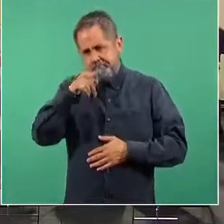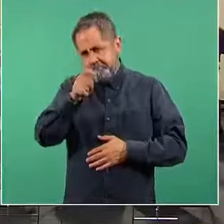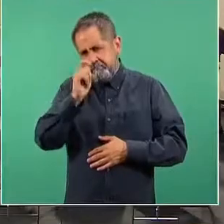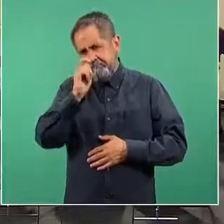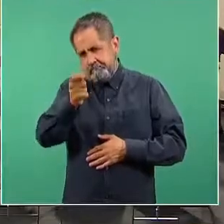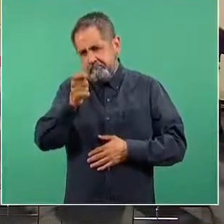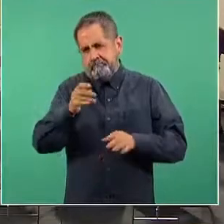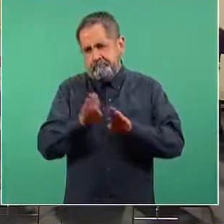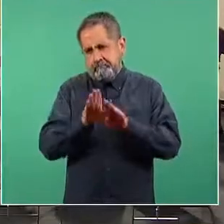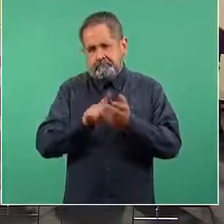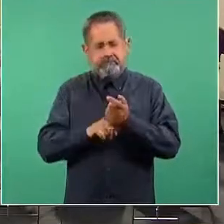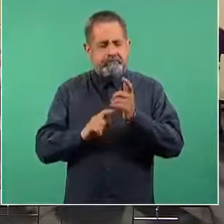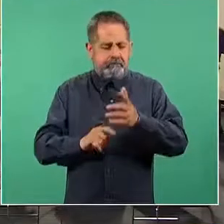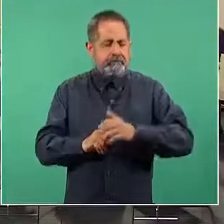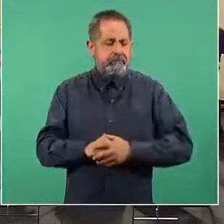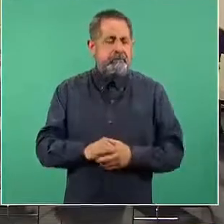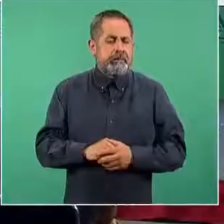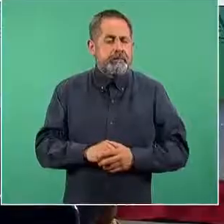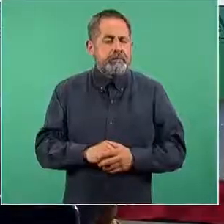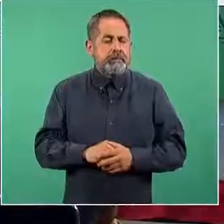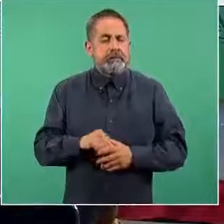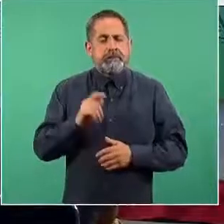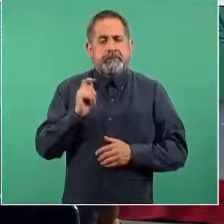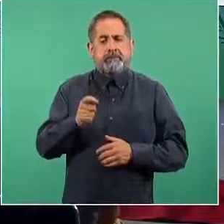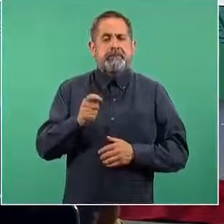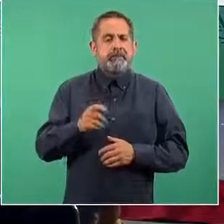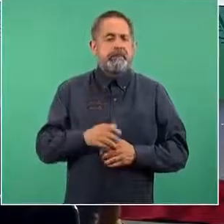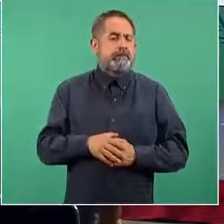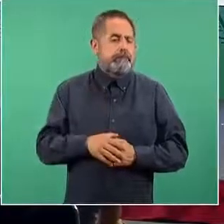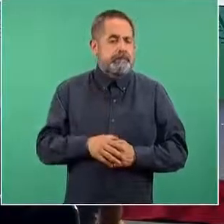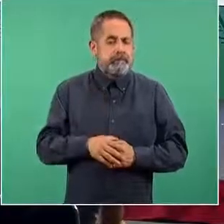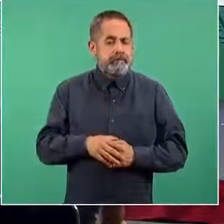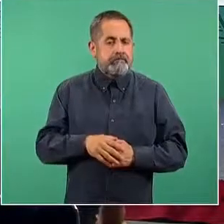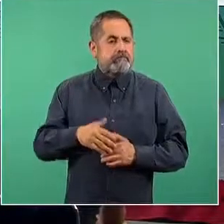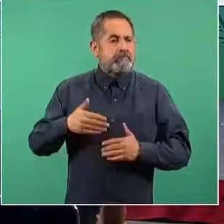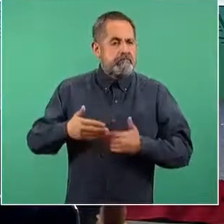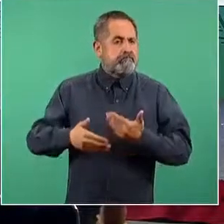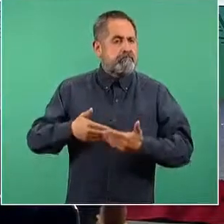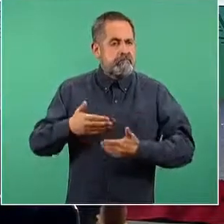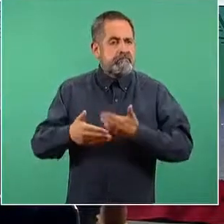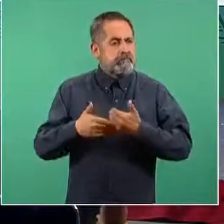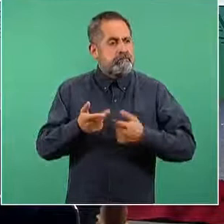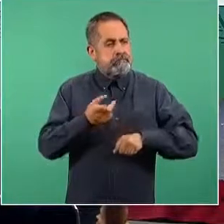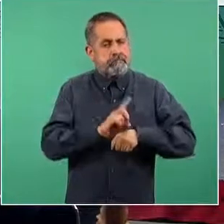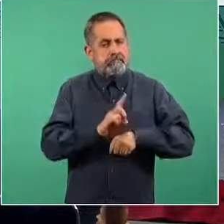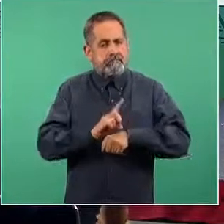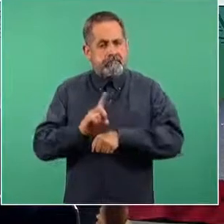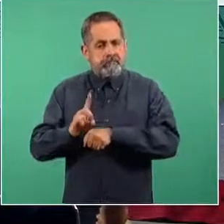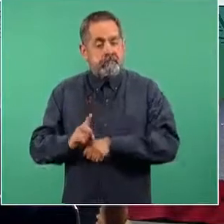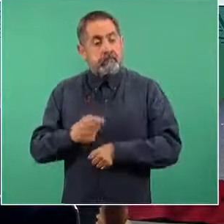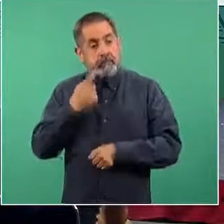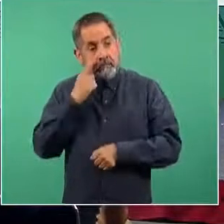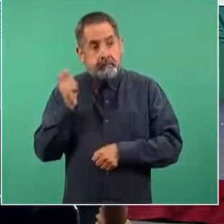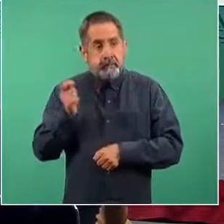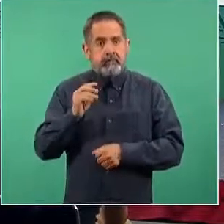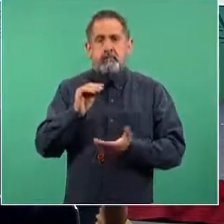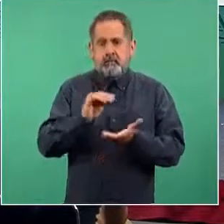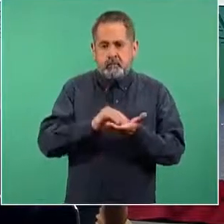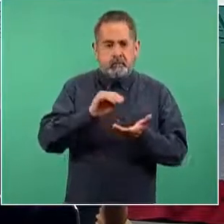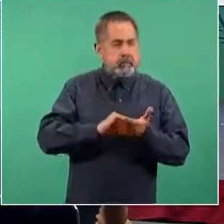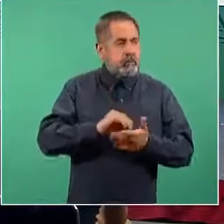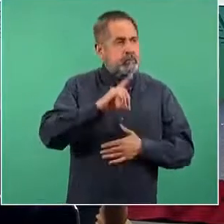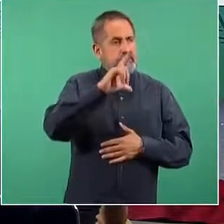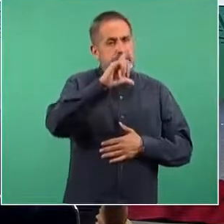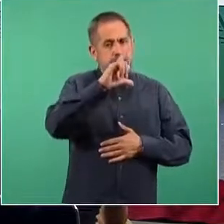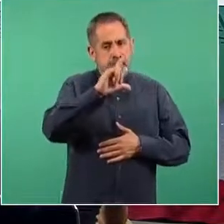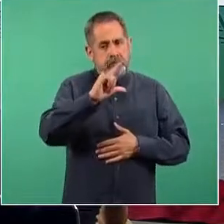prácticamente lo que seguimos resaltando, en lo que continúan avanzando los días de la semana, es que se mantiene esta disminución para la medición de las